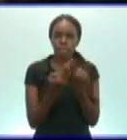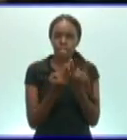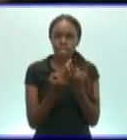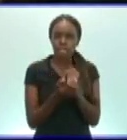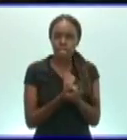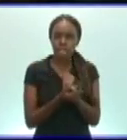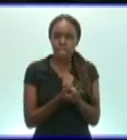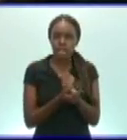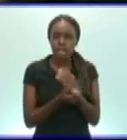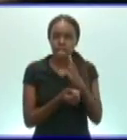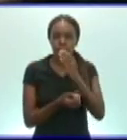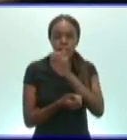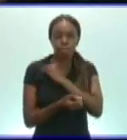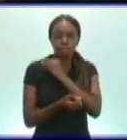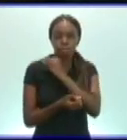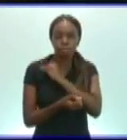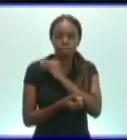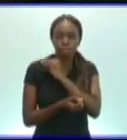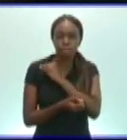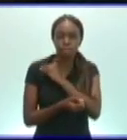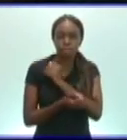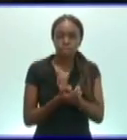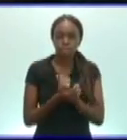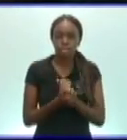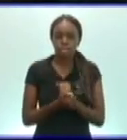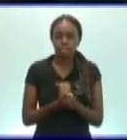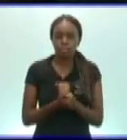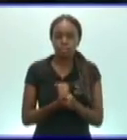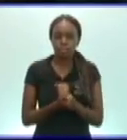telegrafista, le avisa de que los